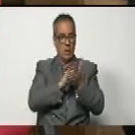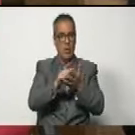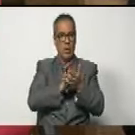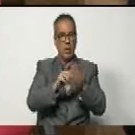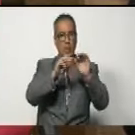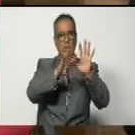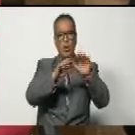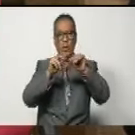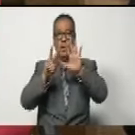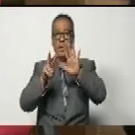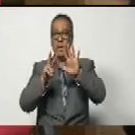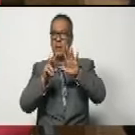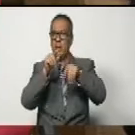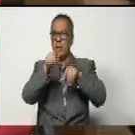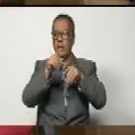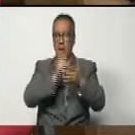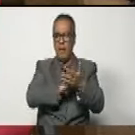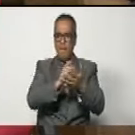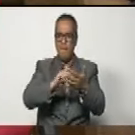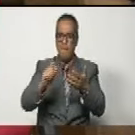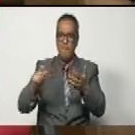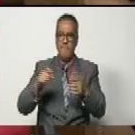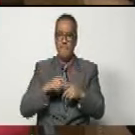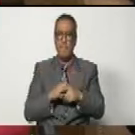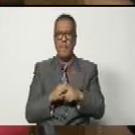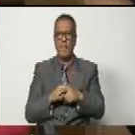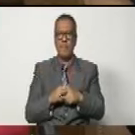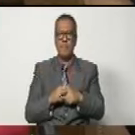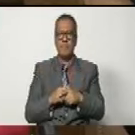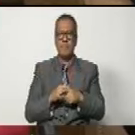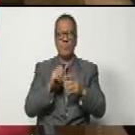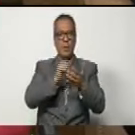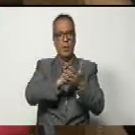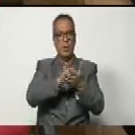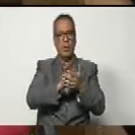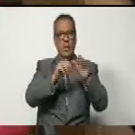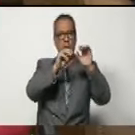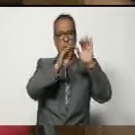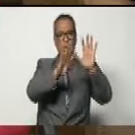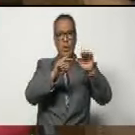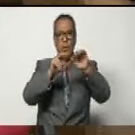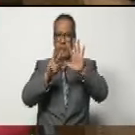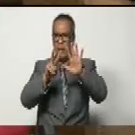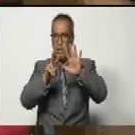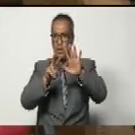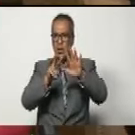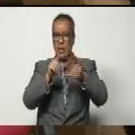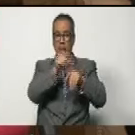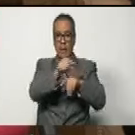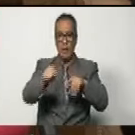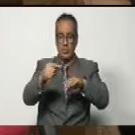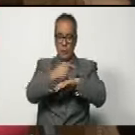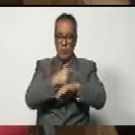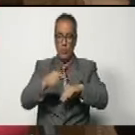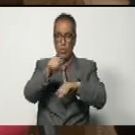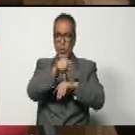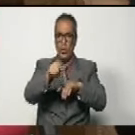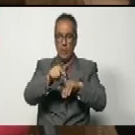artículo 97, el cual queda redactado en los siguientes términos. Artículo 97. Los entes del Estado